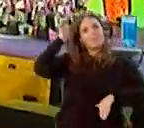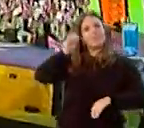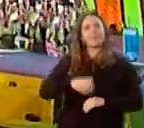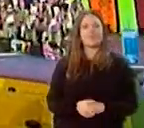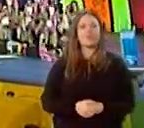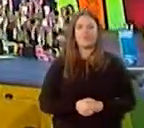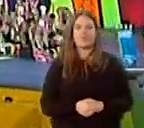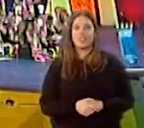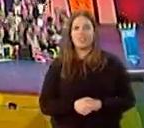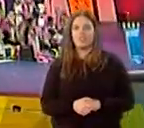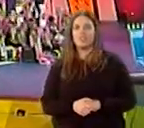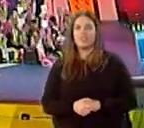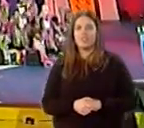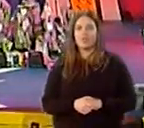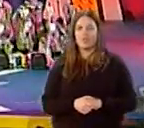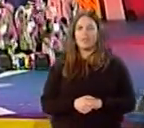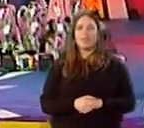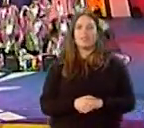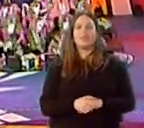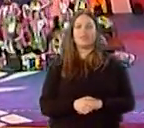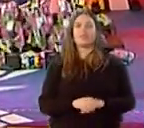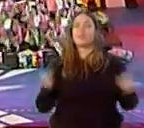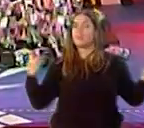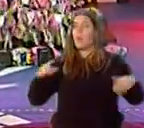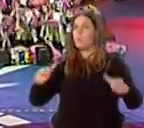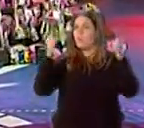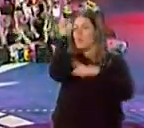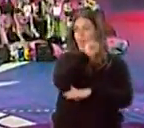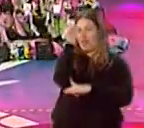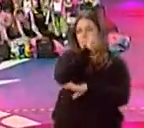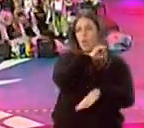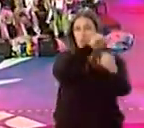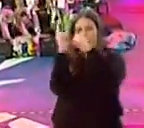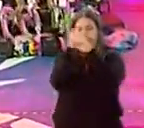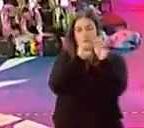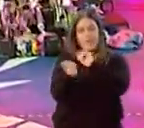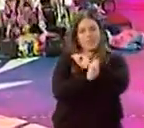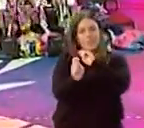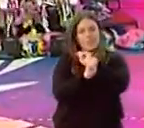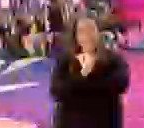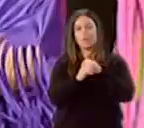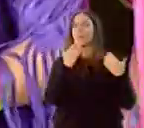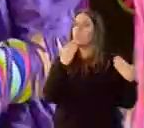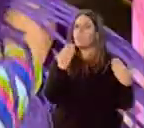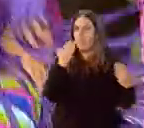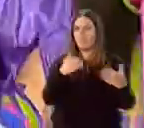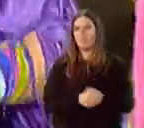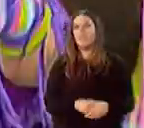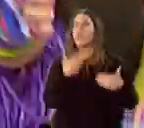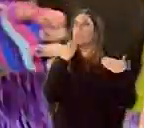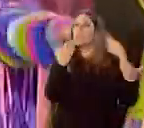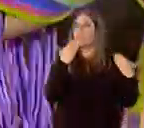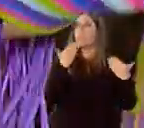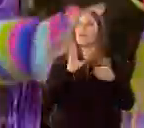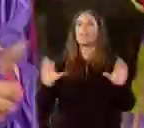primer tema de la murga las tramposas muchísimas gracias muchas gracias agradecer al grupo